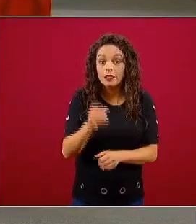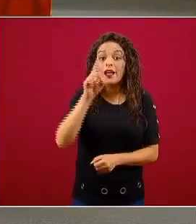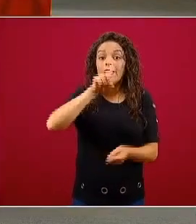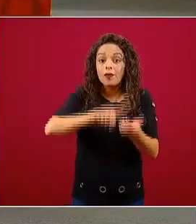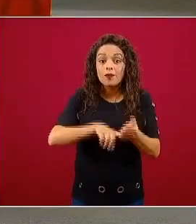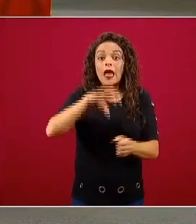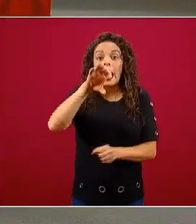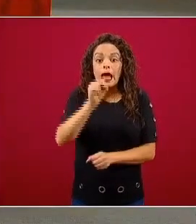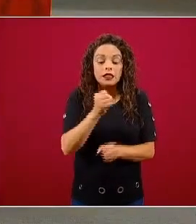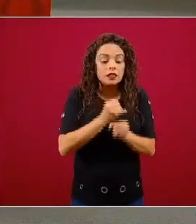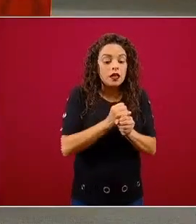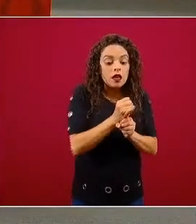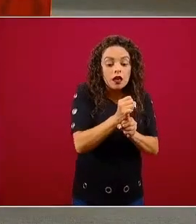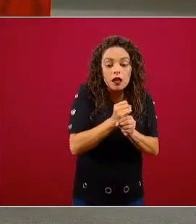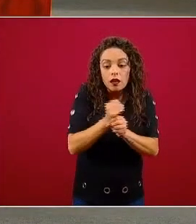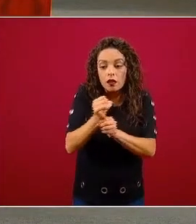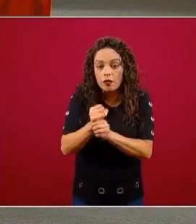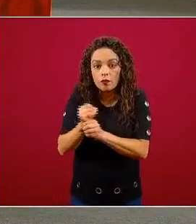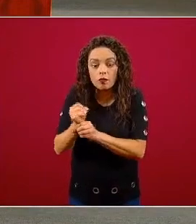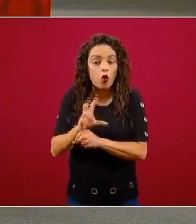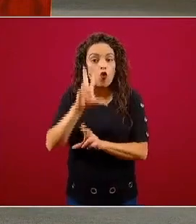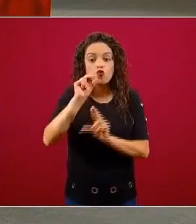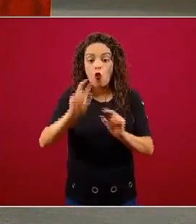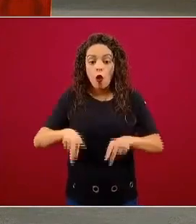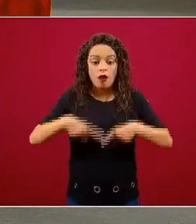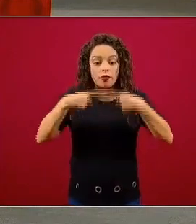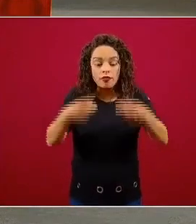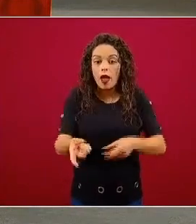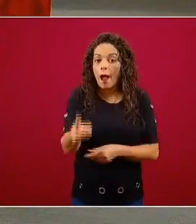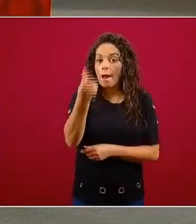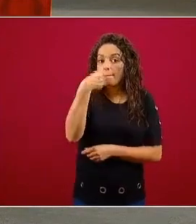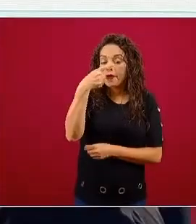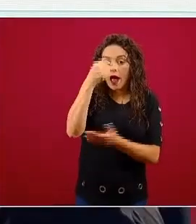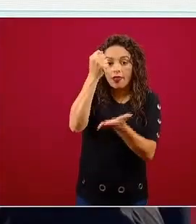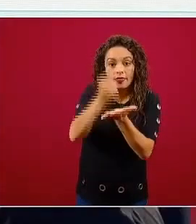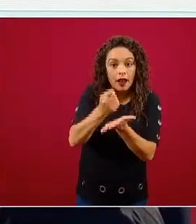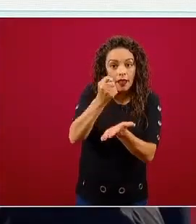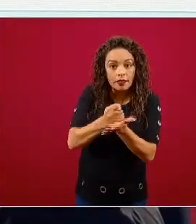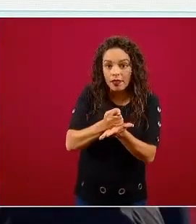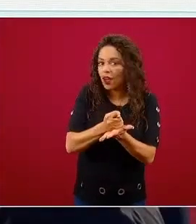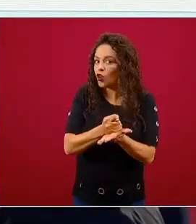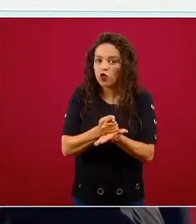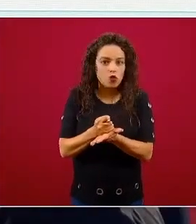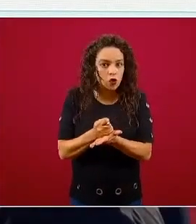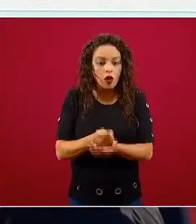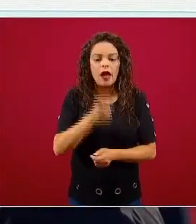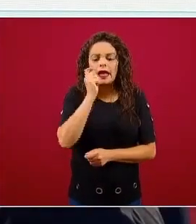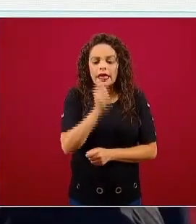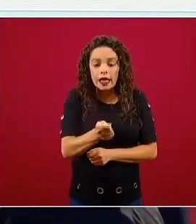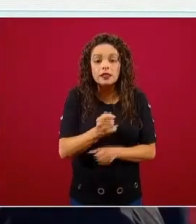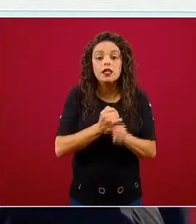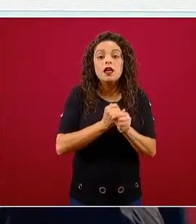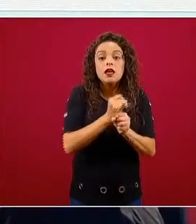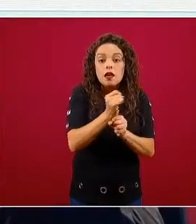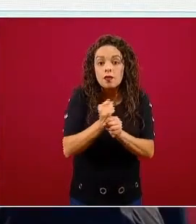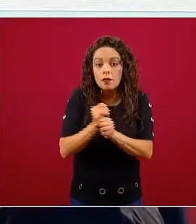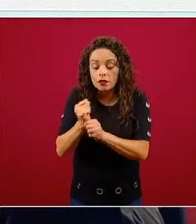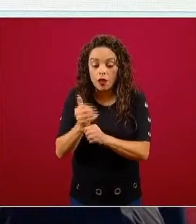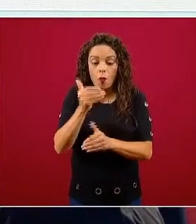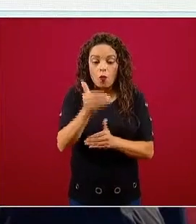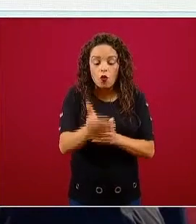no les están dando un tratamiento, sino que es parte de un proceso de investigación, que